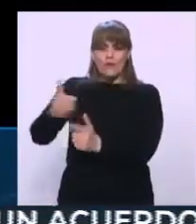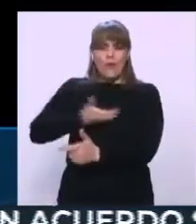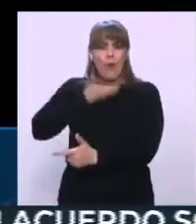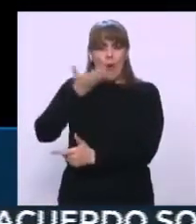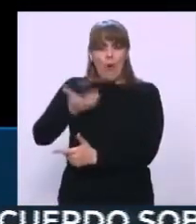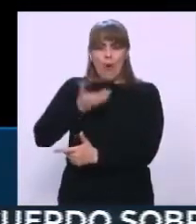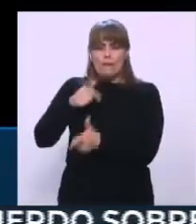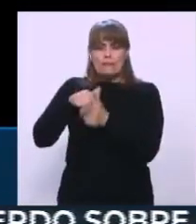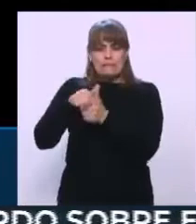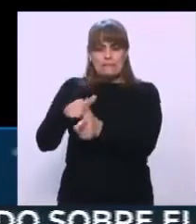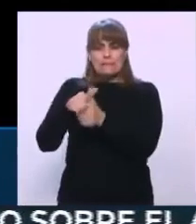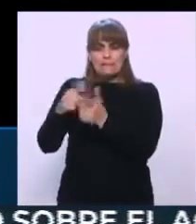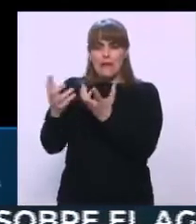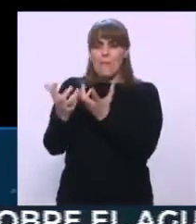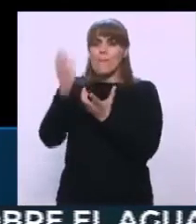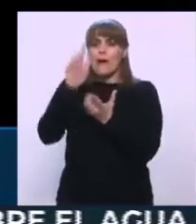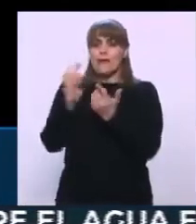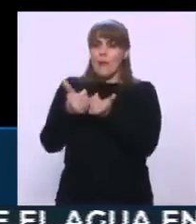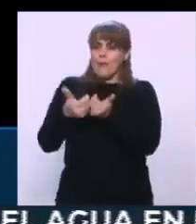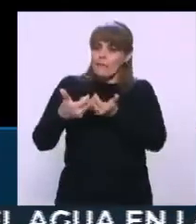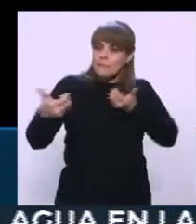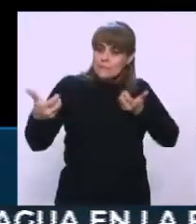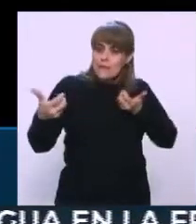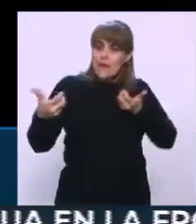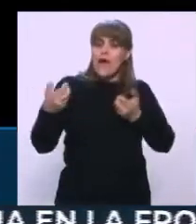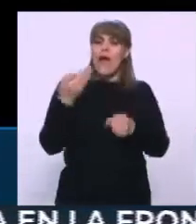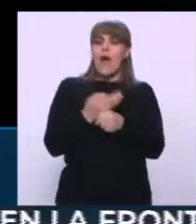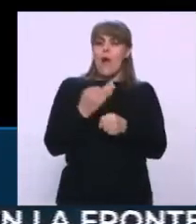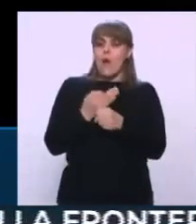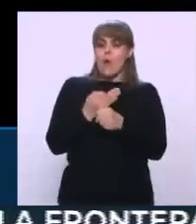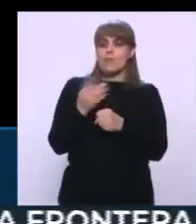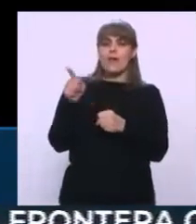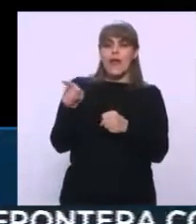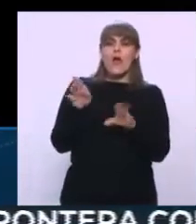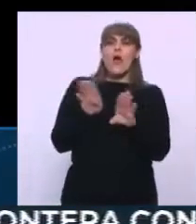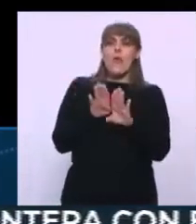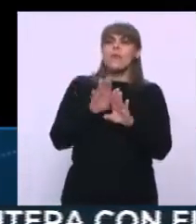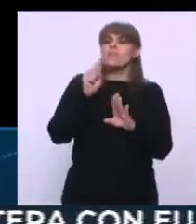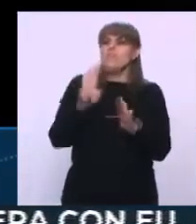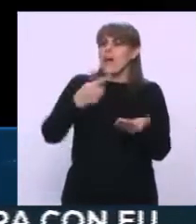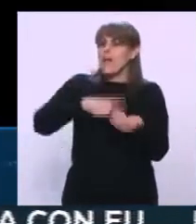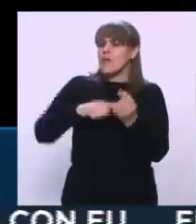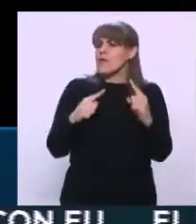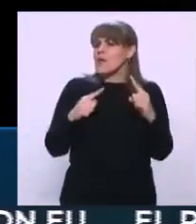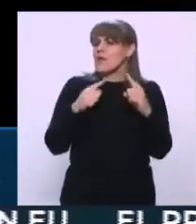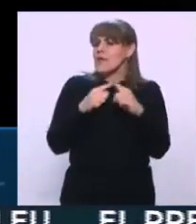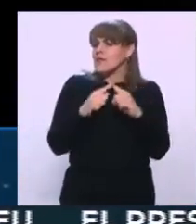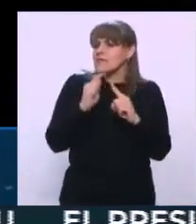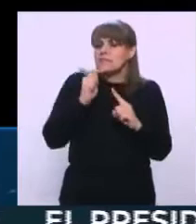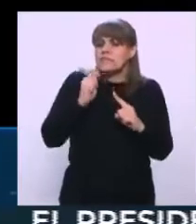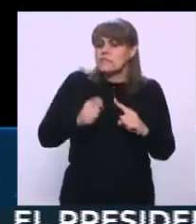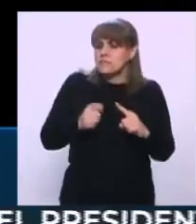siempre han sido afines a la Iglesia. ¿Eso dónde lo sitúa en este momento? ¿Dónde sitúa a la Iglesia, en todo caso?